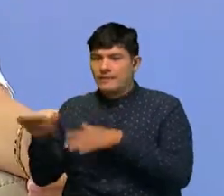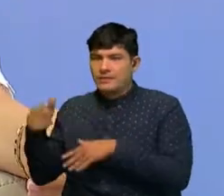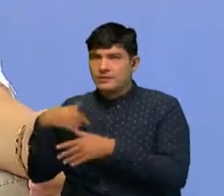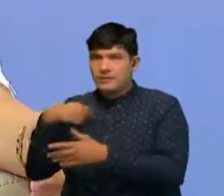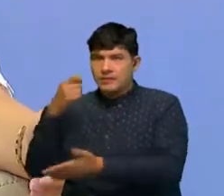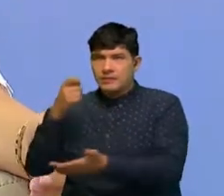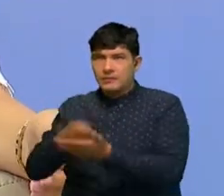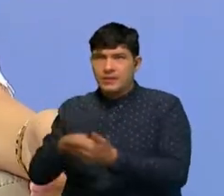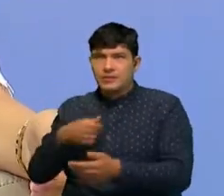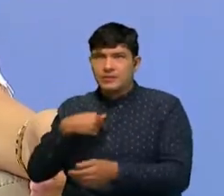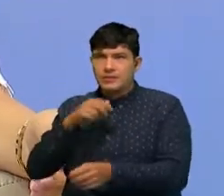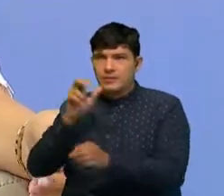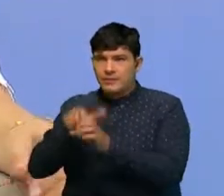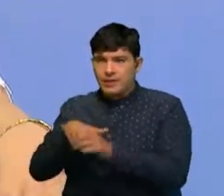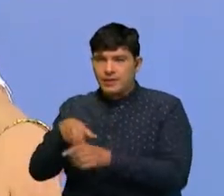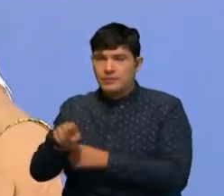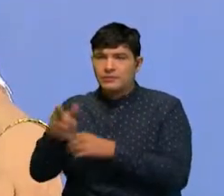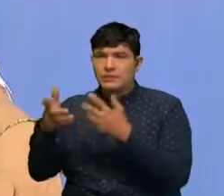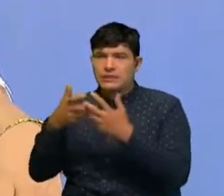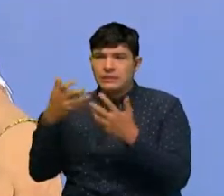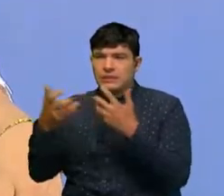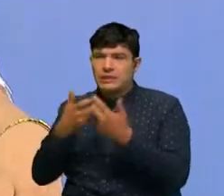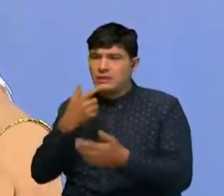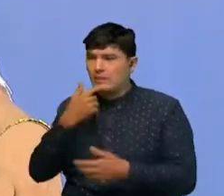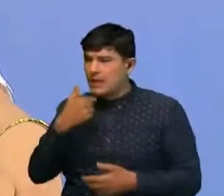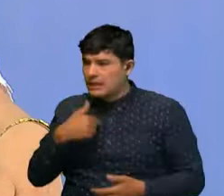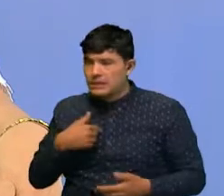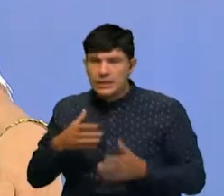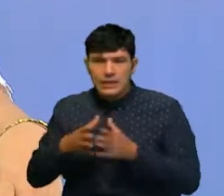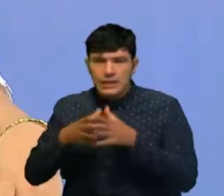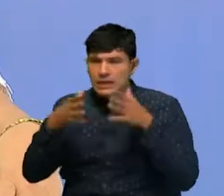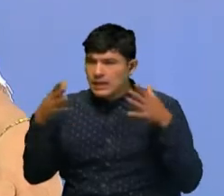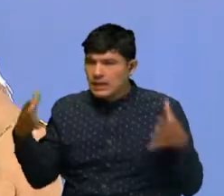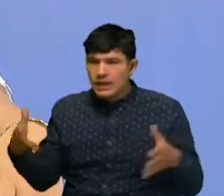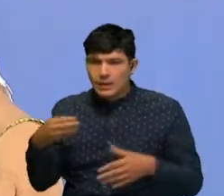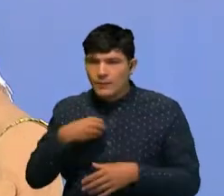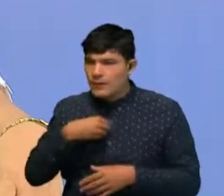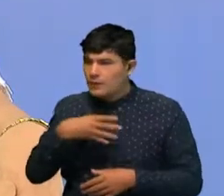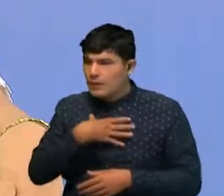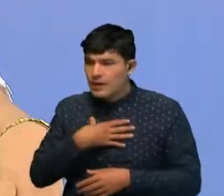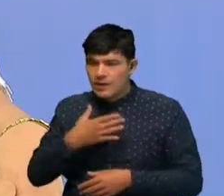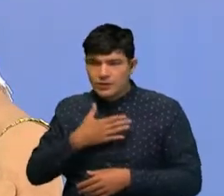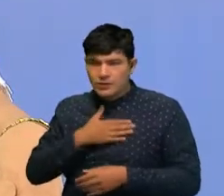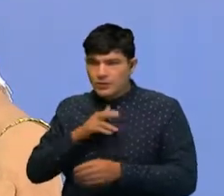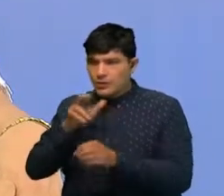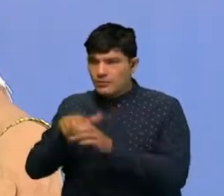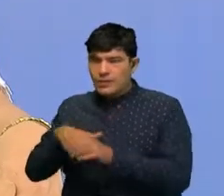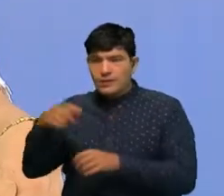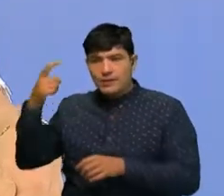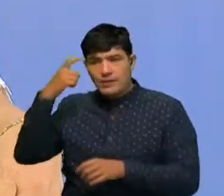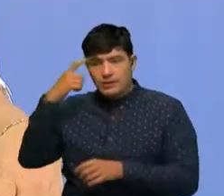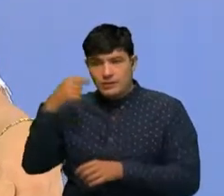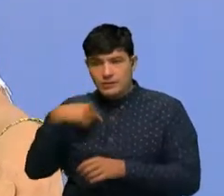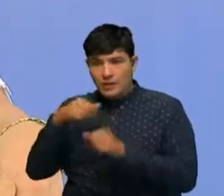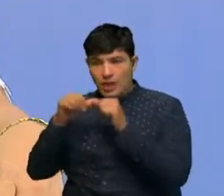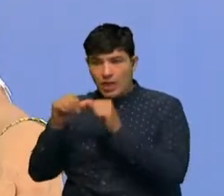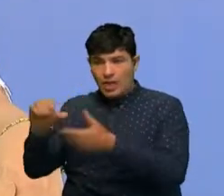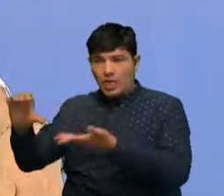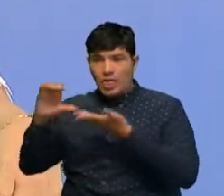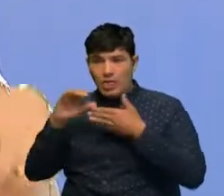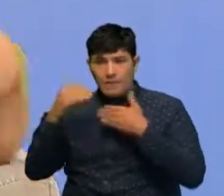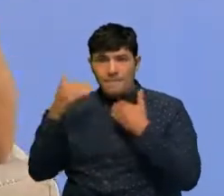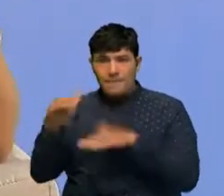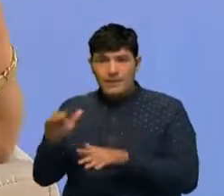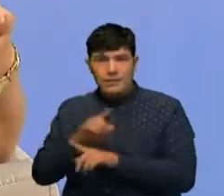como afiliado al sistema, qué gran oportunidad que le dan a uno como afiliado al sistema pensar que ya no va uno a salir pensionado con el